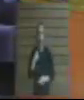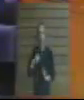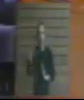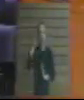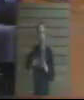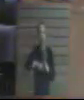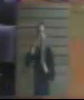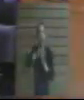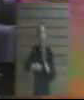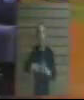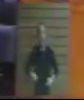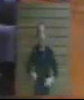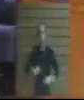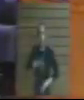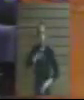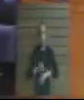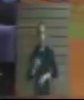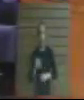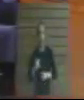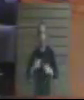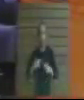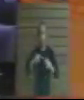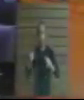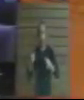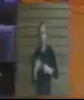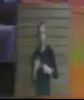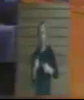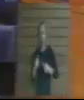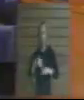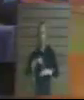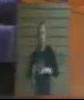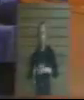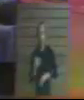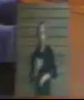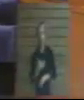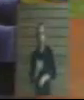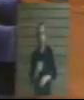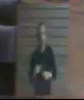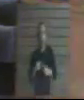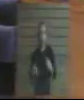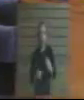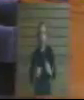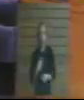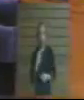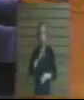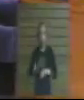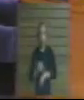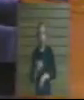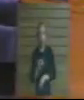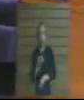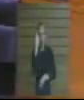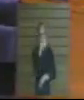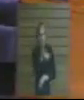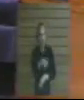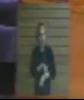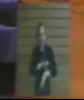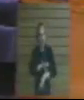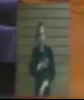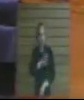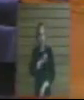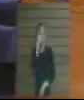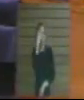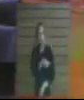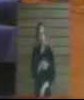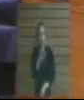gasto, el nivel de endeudamiento, el objetivo de déficit, a que usted lo sabe, a que usted, señora presidenta, es consciente de ello. Pues si son conscientes de